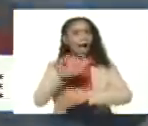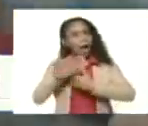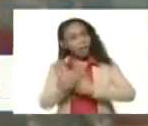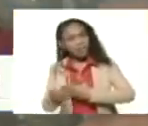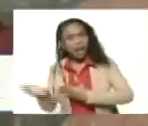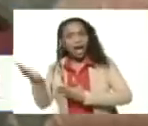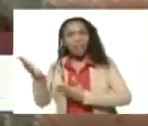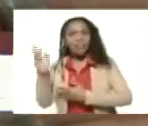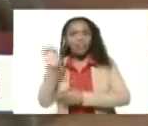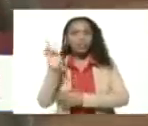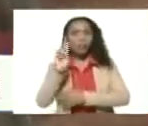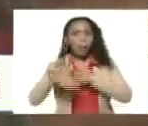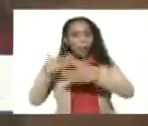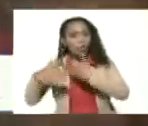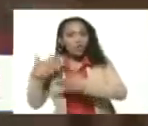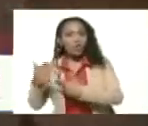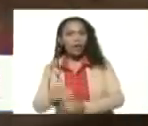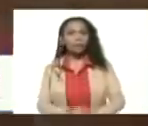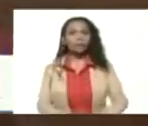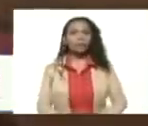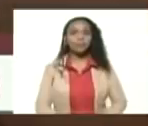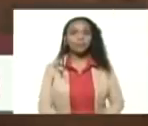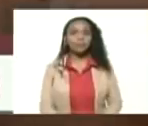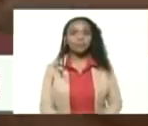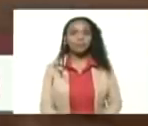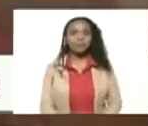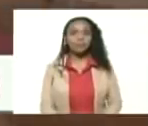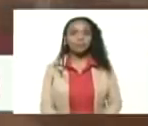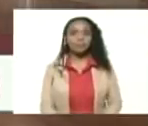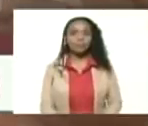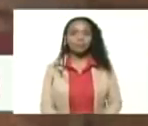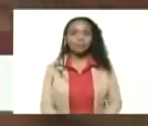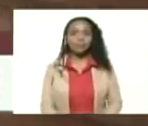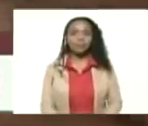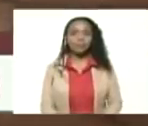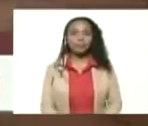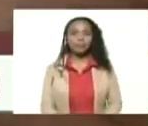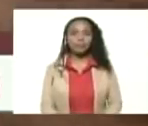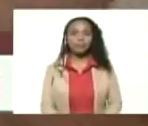Venezuela productiva. ¡Upa!